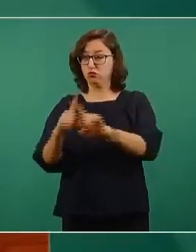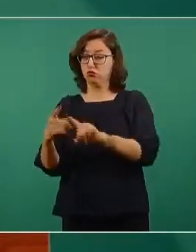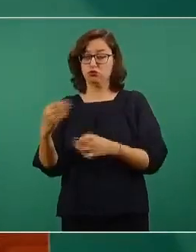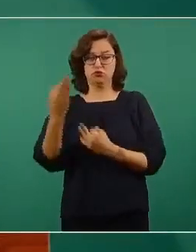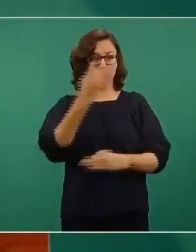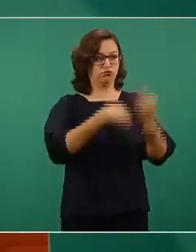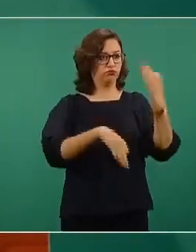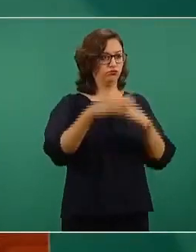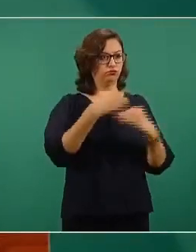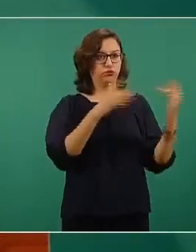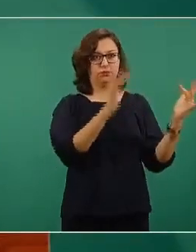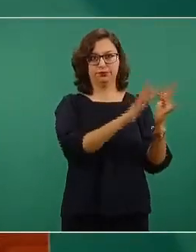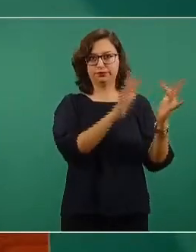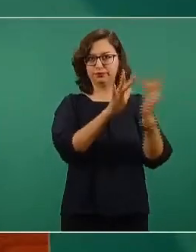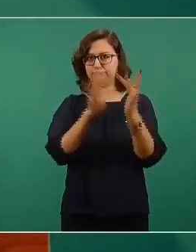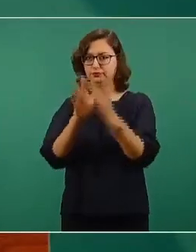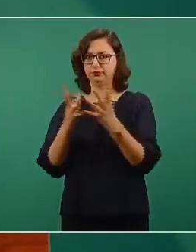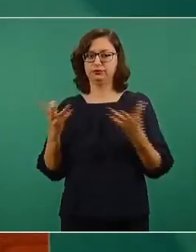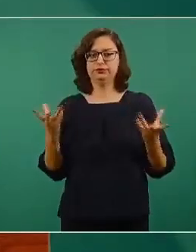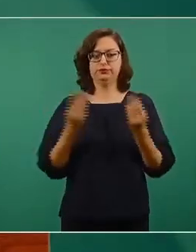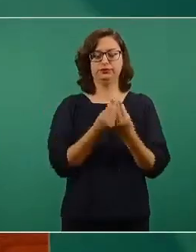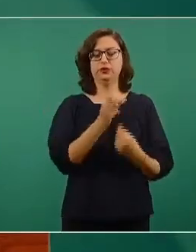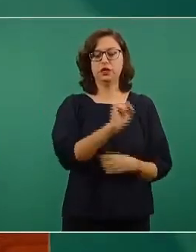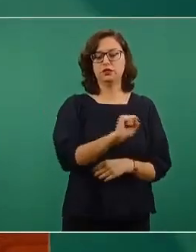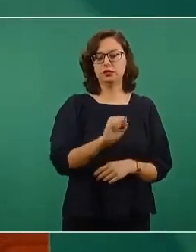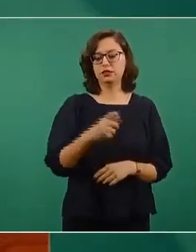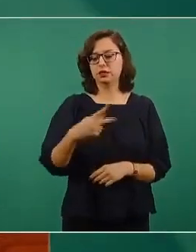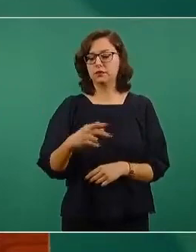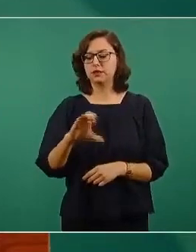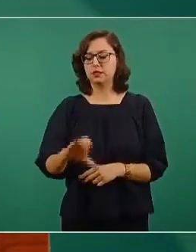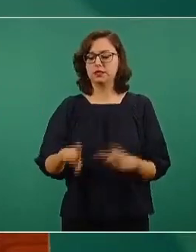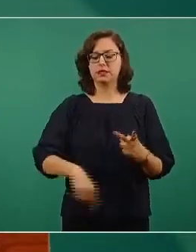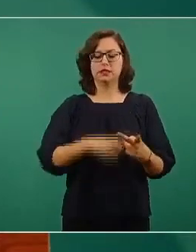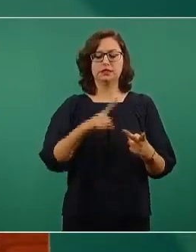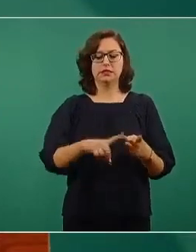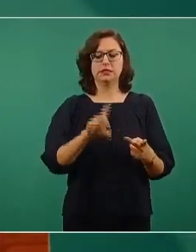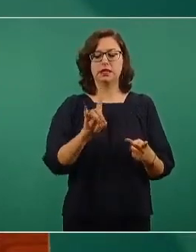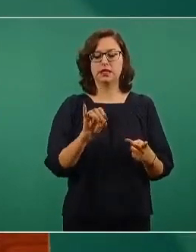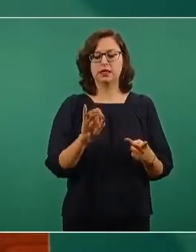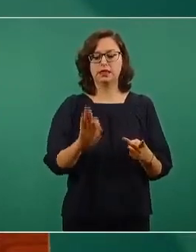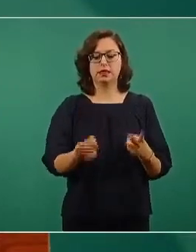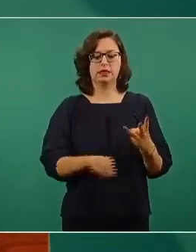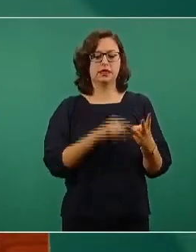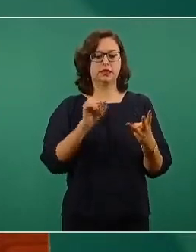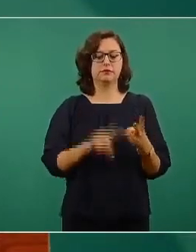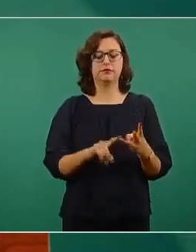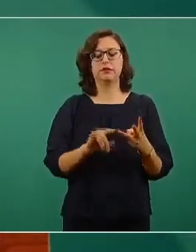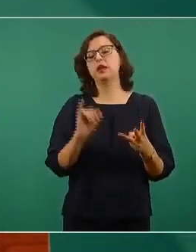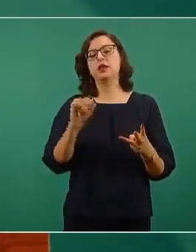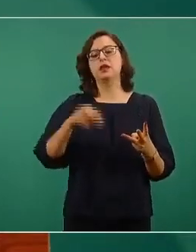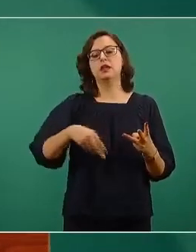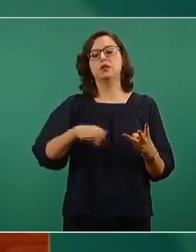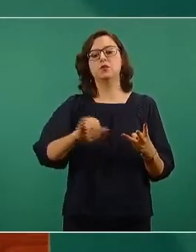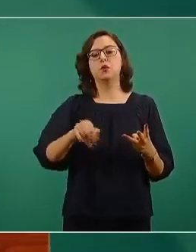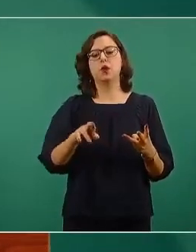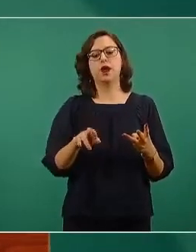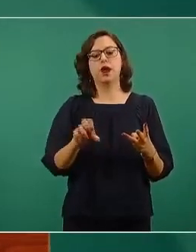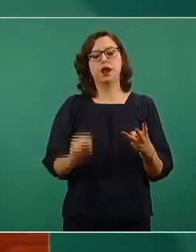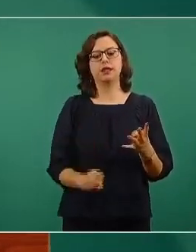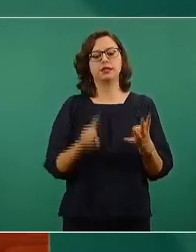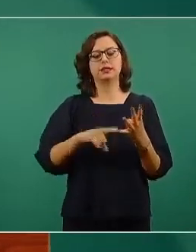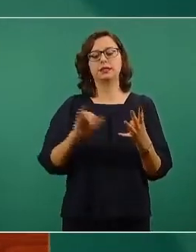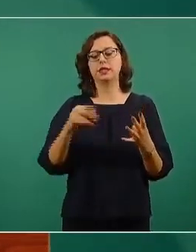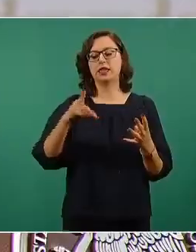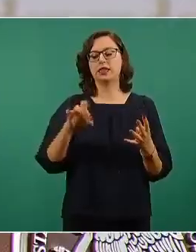Protección Ciudadana, con el DIF, con INMUJERES, con INDESOL, con las Procuradurías de la Defensa